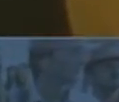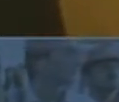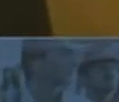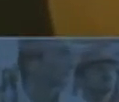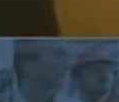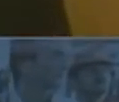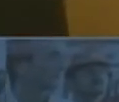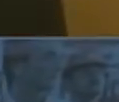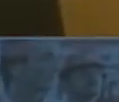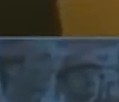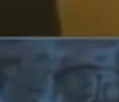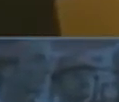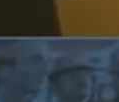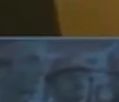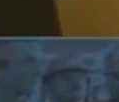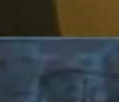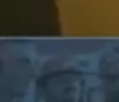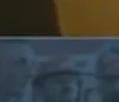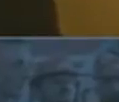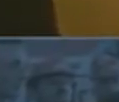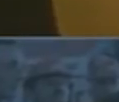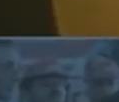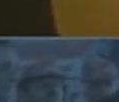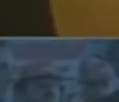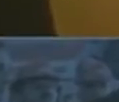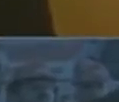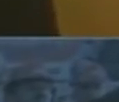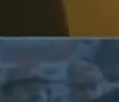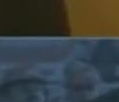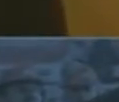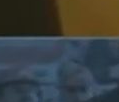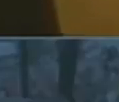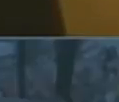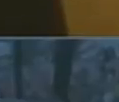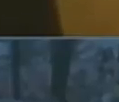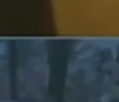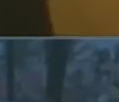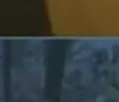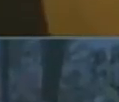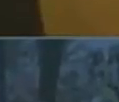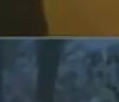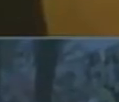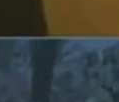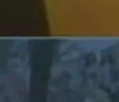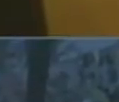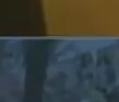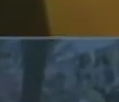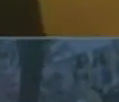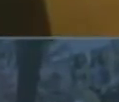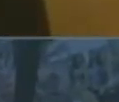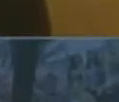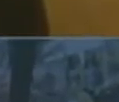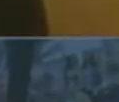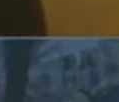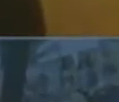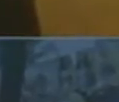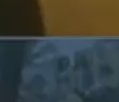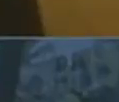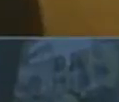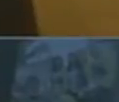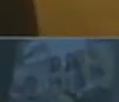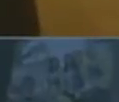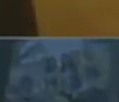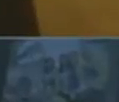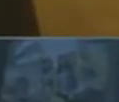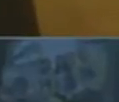Escándalo, es un escándalo que el gobierno golpista de Brasil, como dicen los